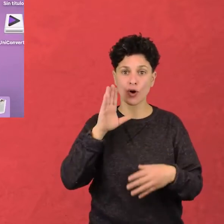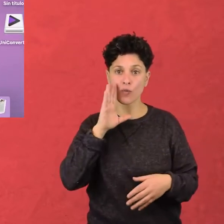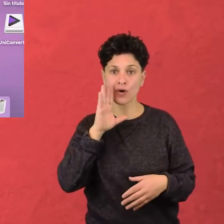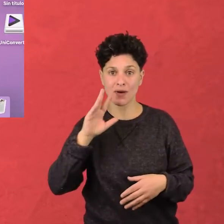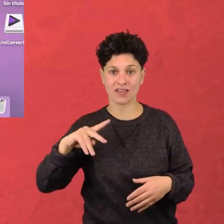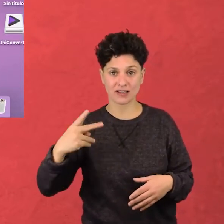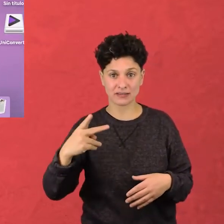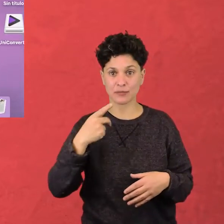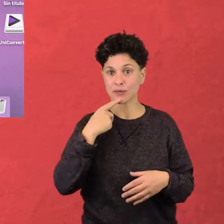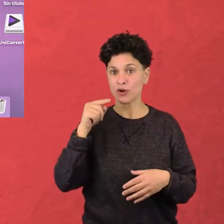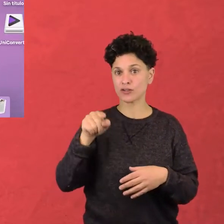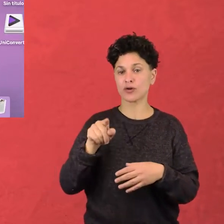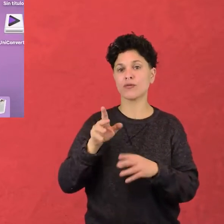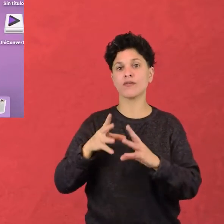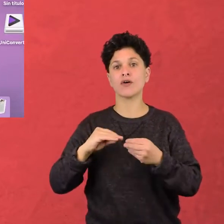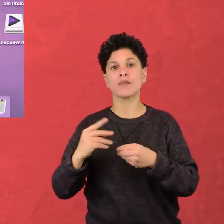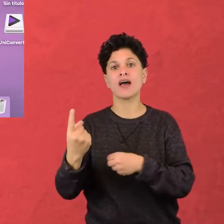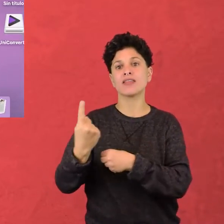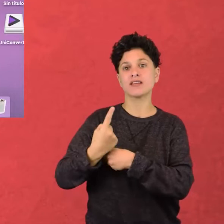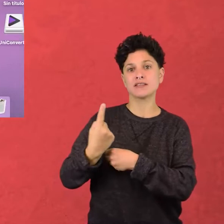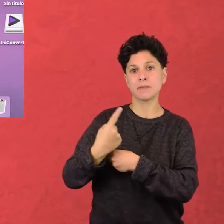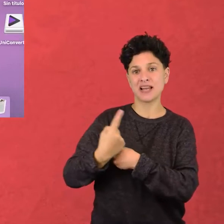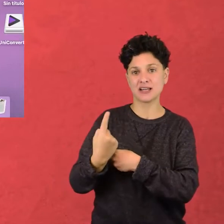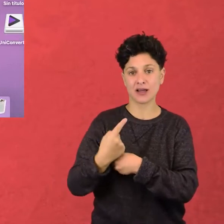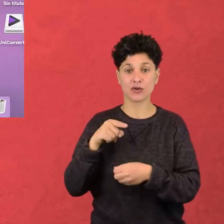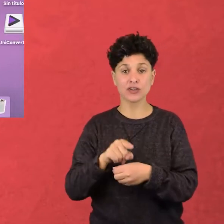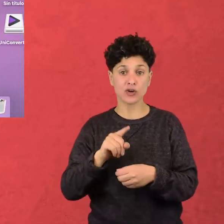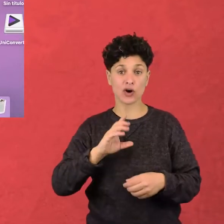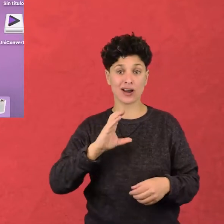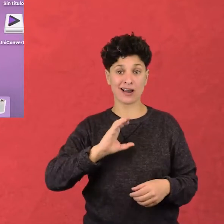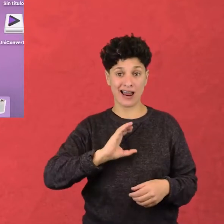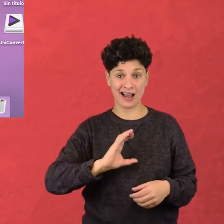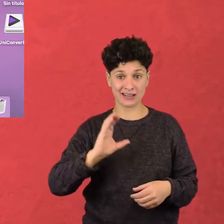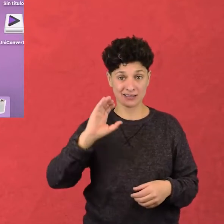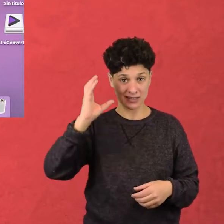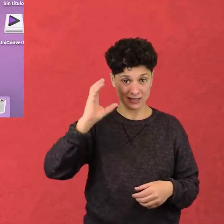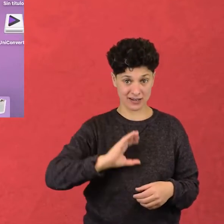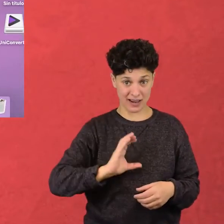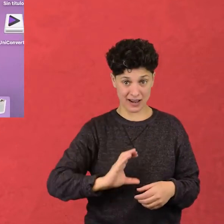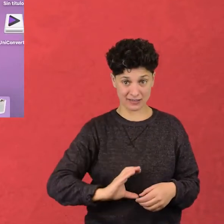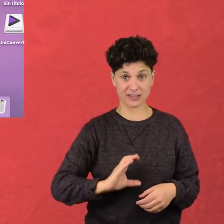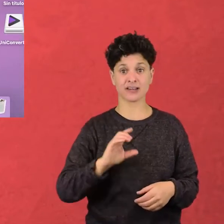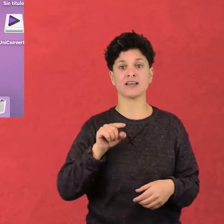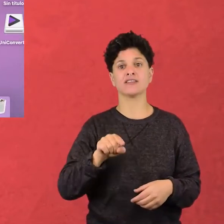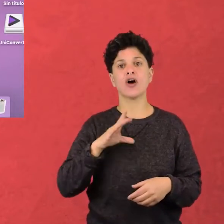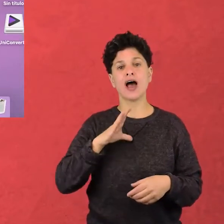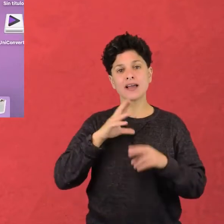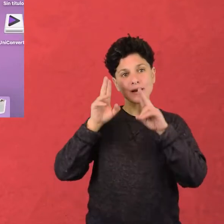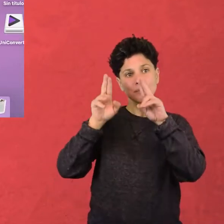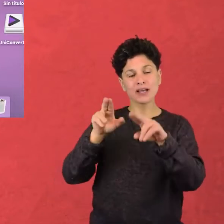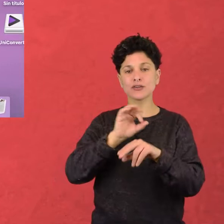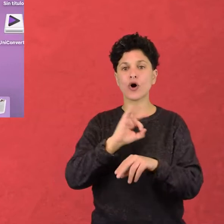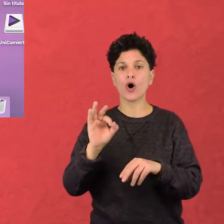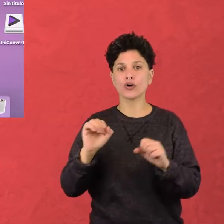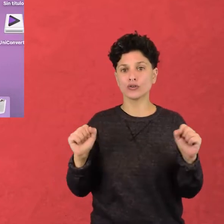ser disciplinado. El carácter inspira tanto respeto como temor.